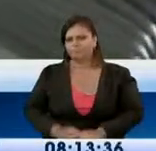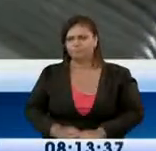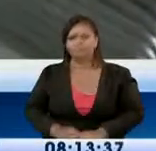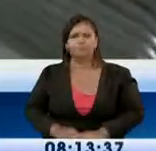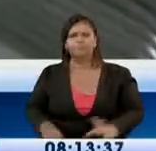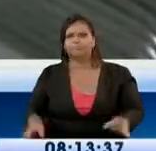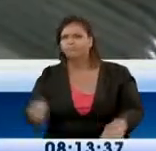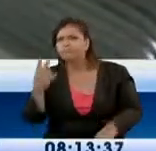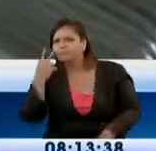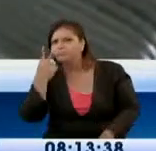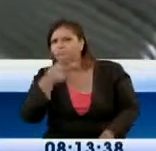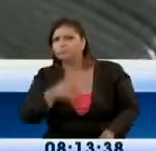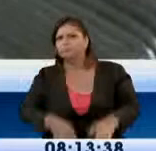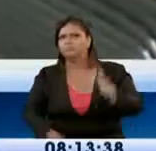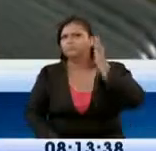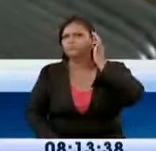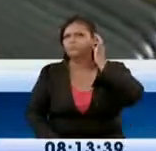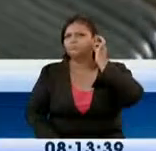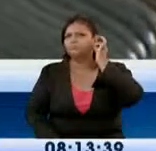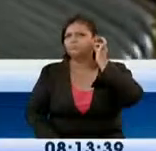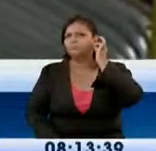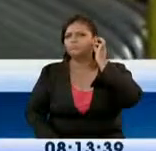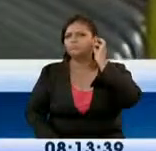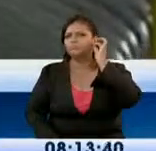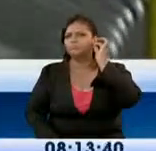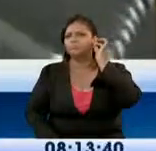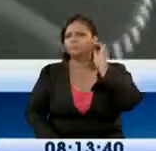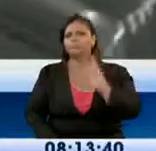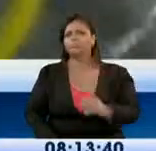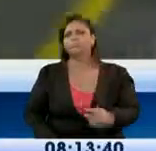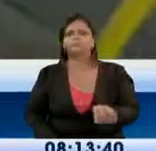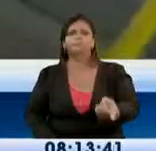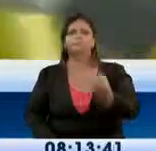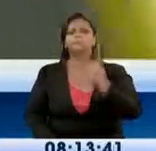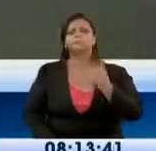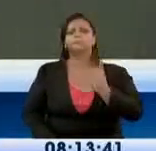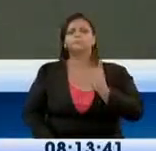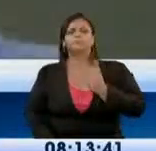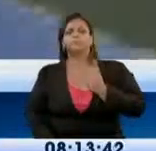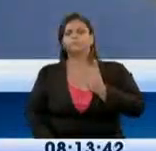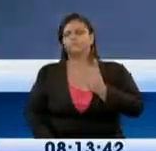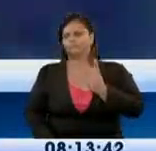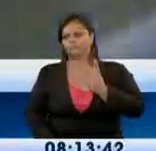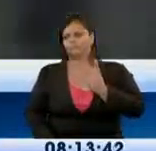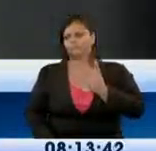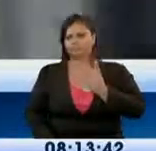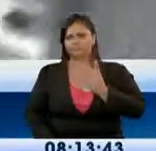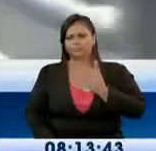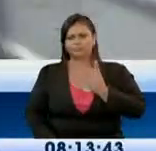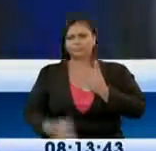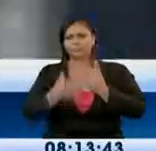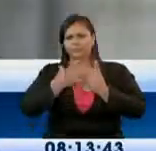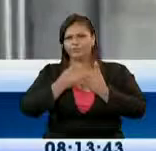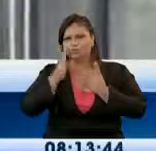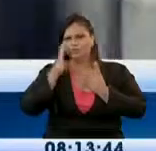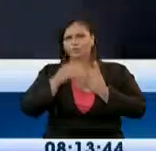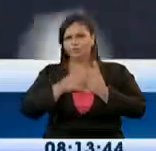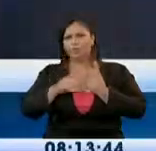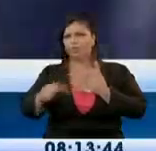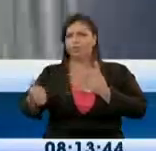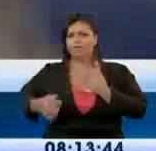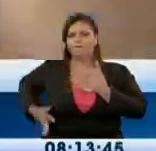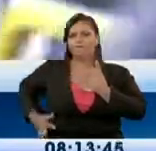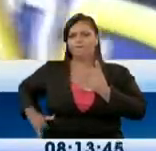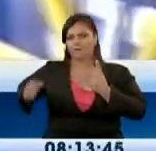de eso? Sí, víctima de eso, sí. Muchísimas gracias. Bueno, estamos escuchando el testimonio de un pasajero que afirma haber